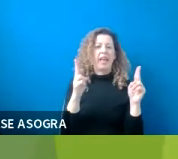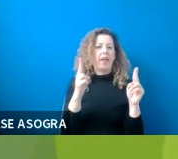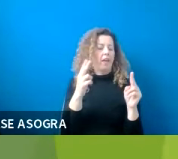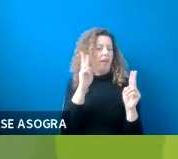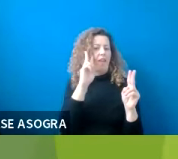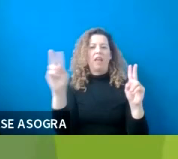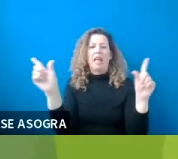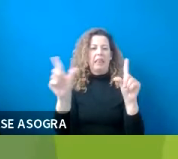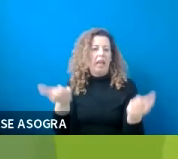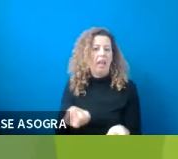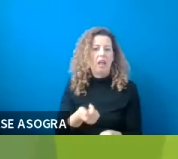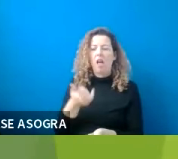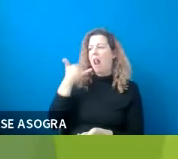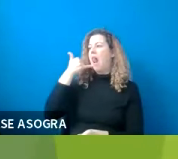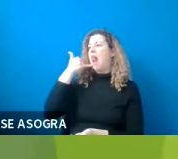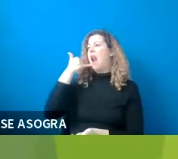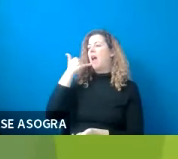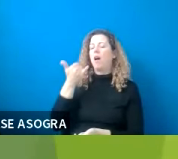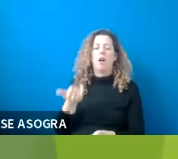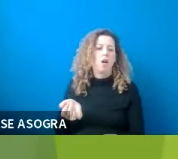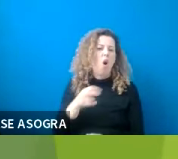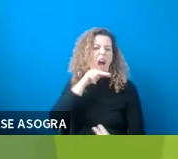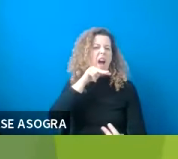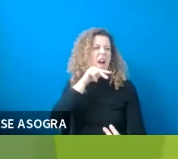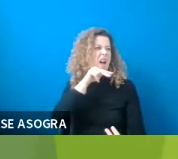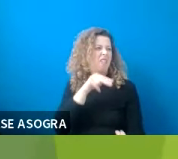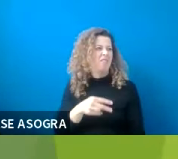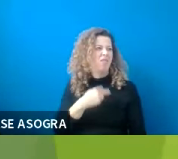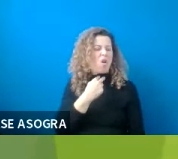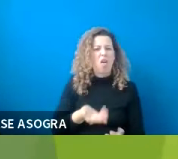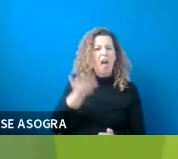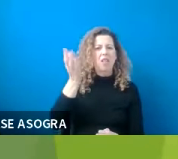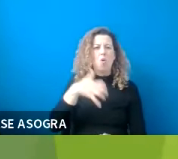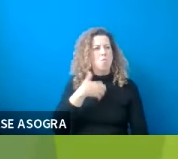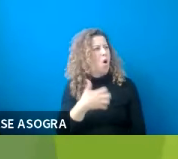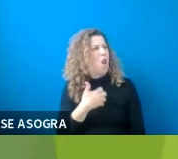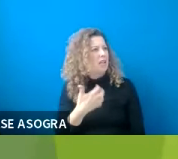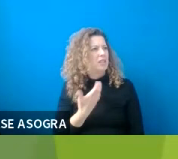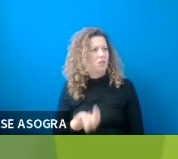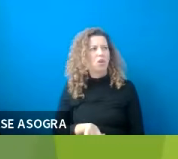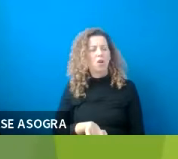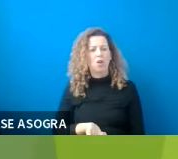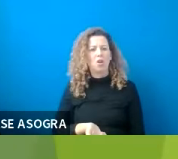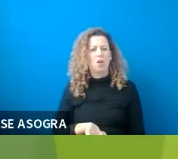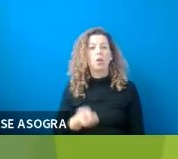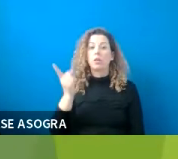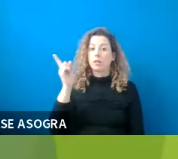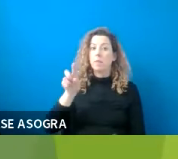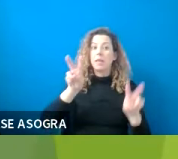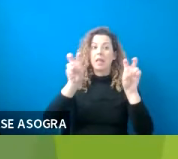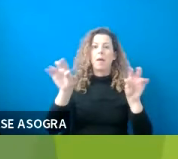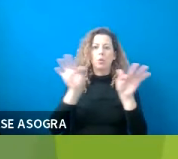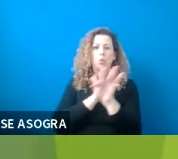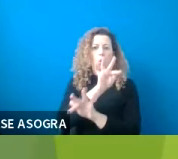a hablar alto o a hacer llamadas, es muy molesto o simplemente hablar alto. Y también el tema de los